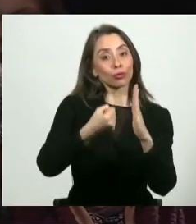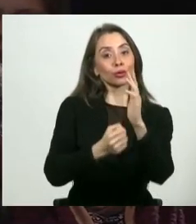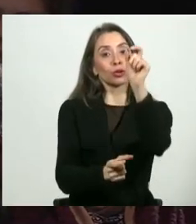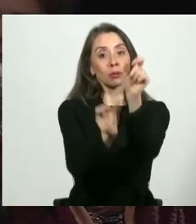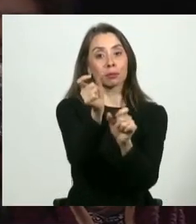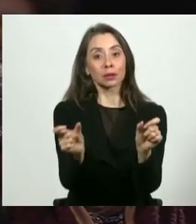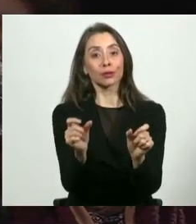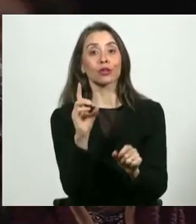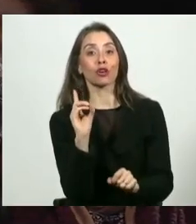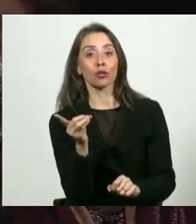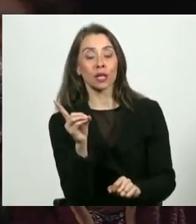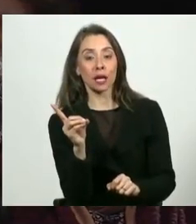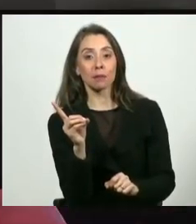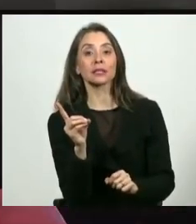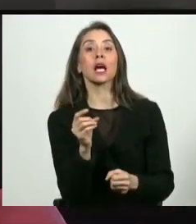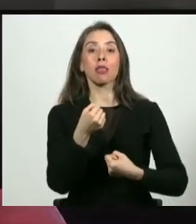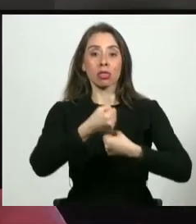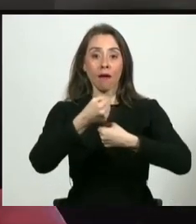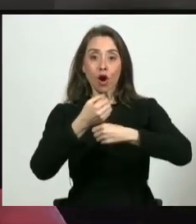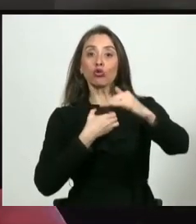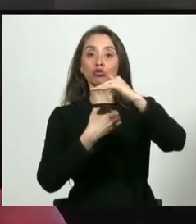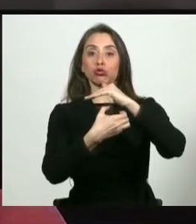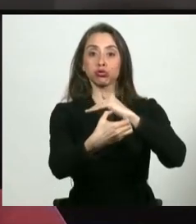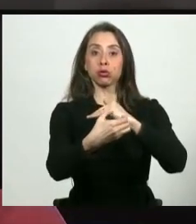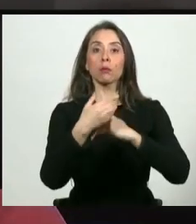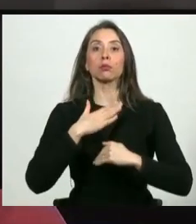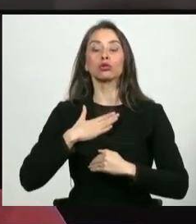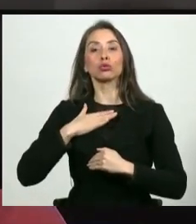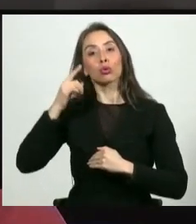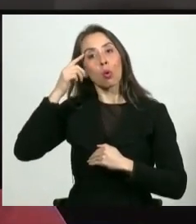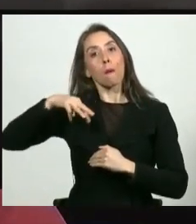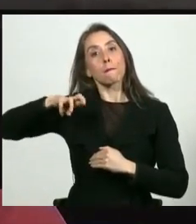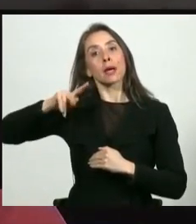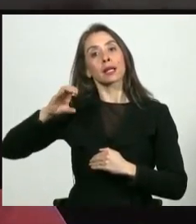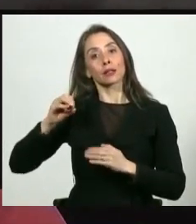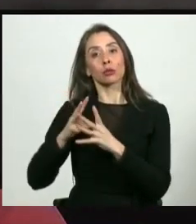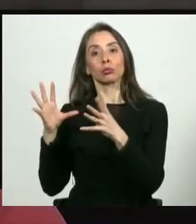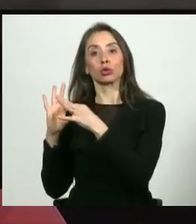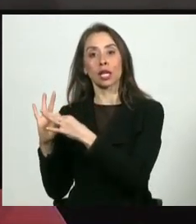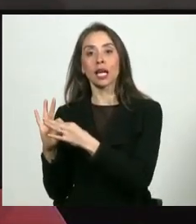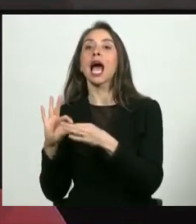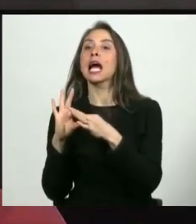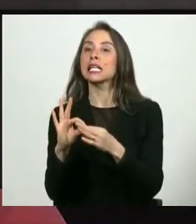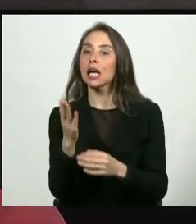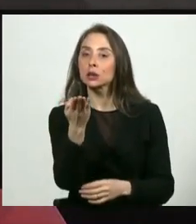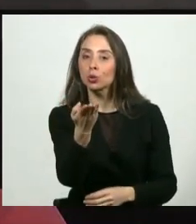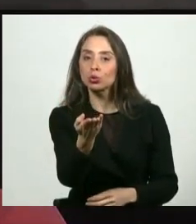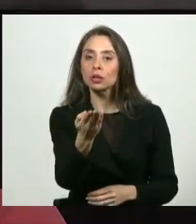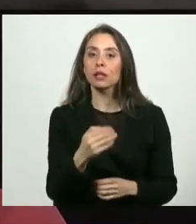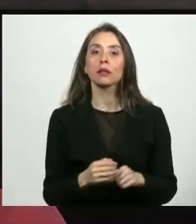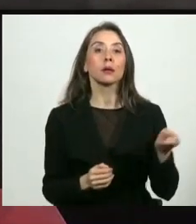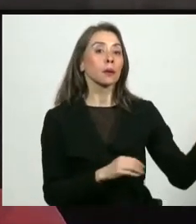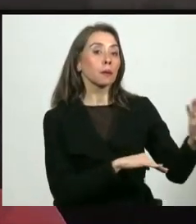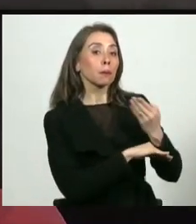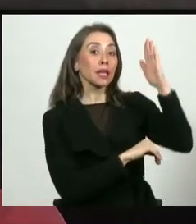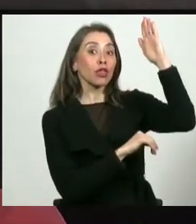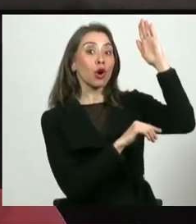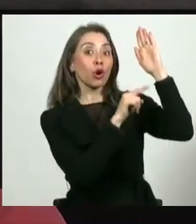con discapacidad ingresan a un puesto de trabajo por mérito. Muchas gracias. Gracias a usted. Nos habían